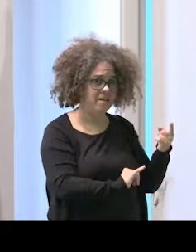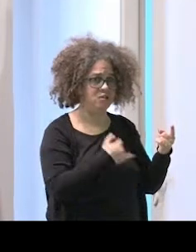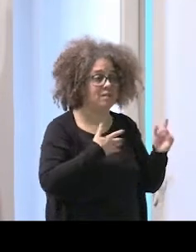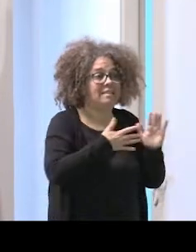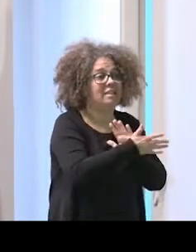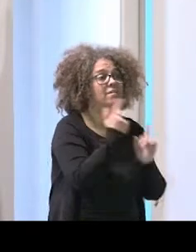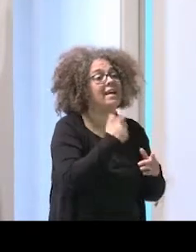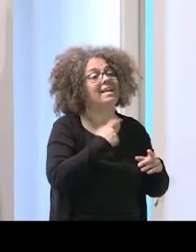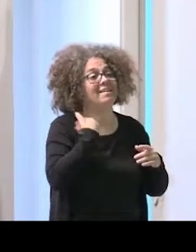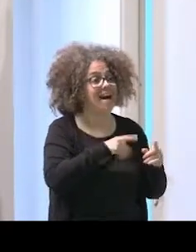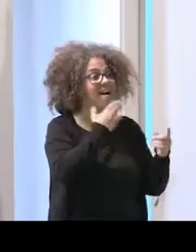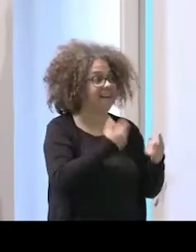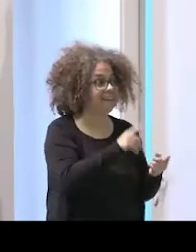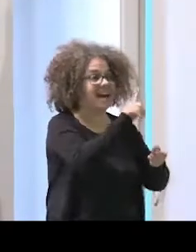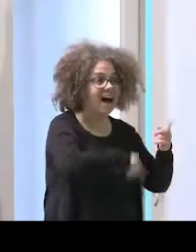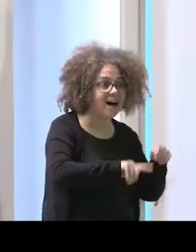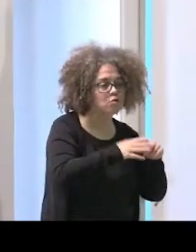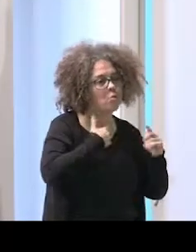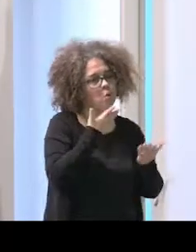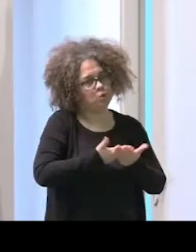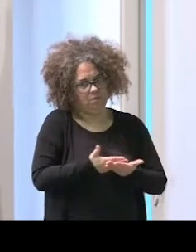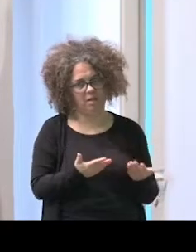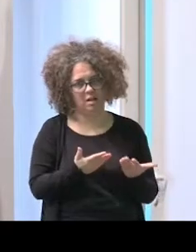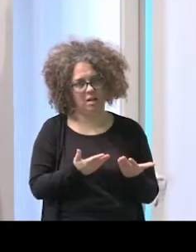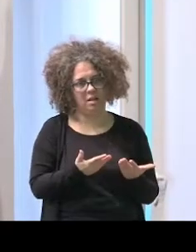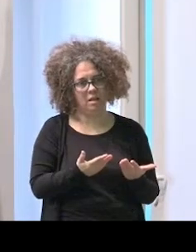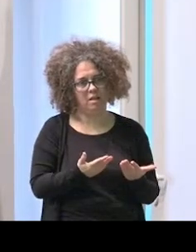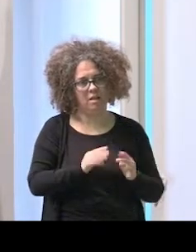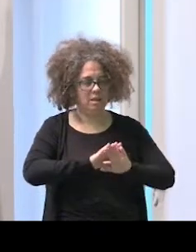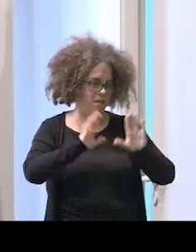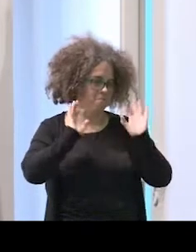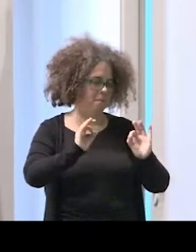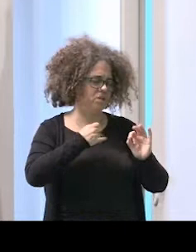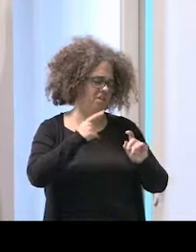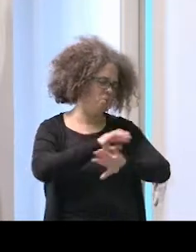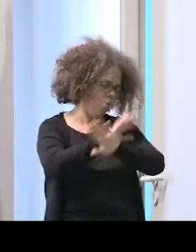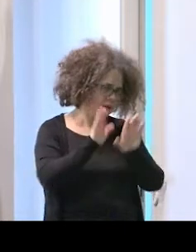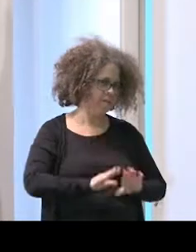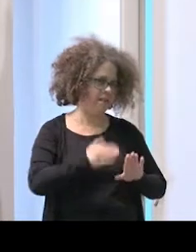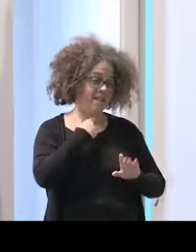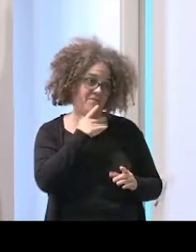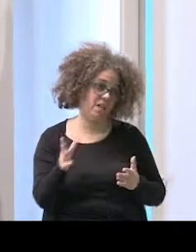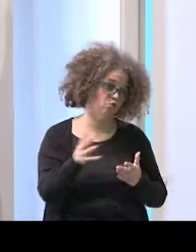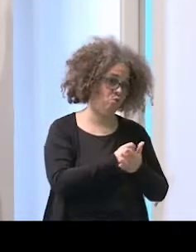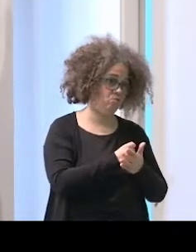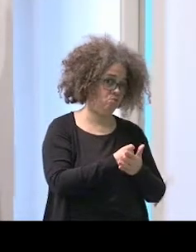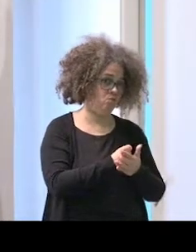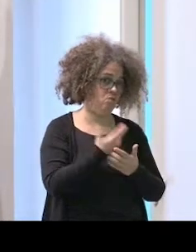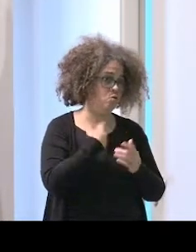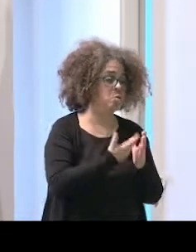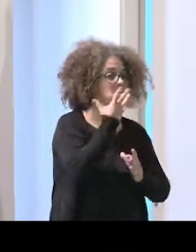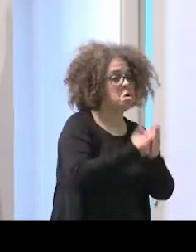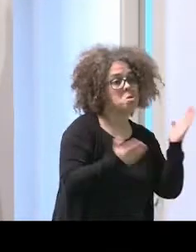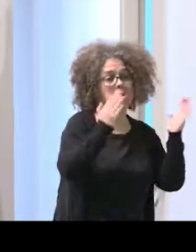eso va a justificar que estemos pensando en por qué no hacemos un screening universal y los pillamos todos, los que fallan el auditivo y los que no